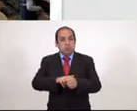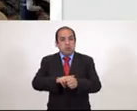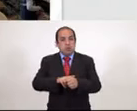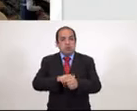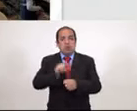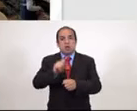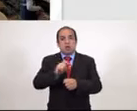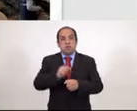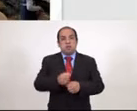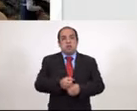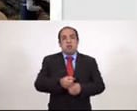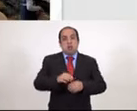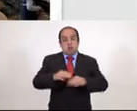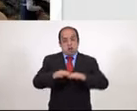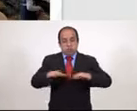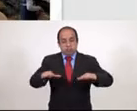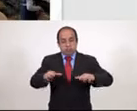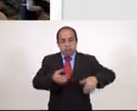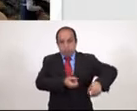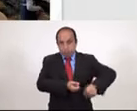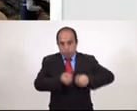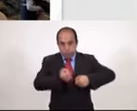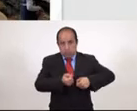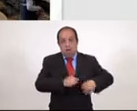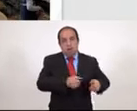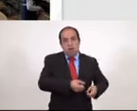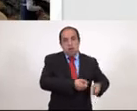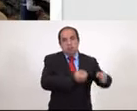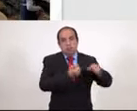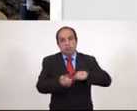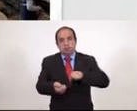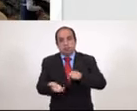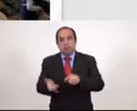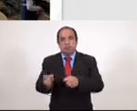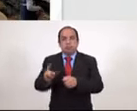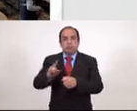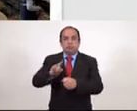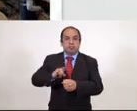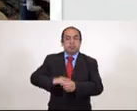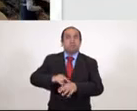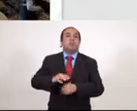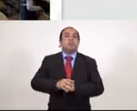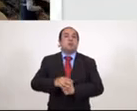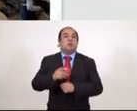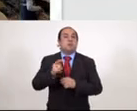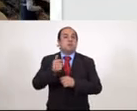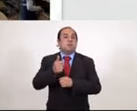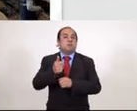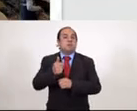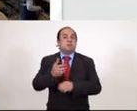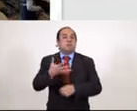excavación. Primero se colocó a volteo, decimos nosotros, se vació